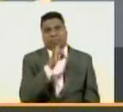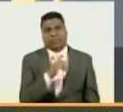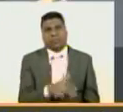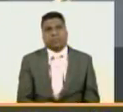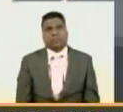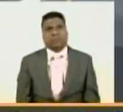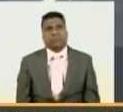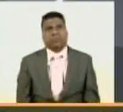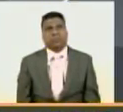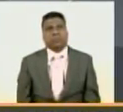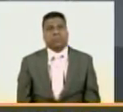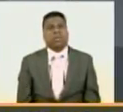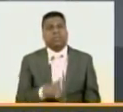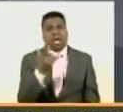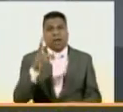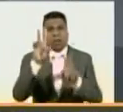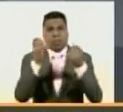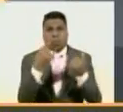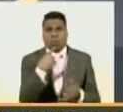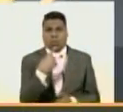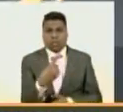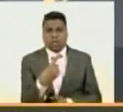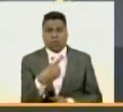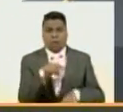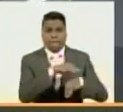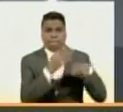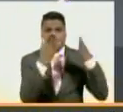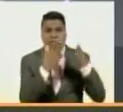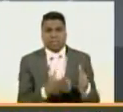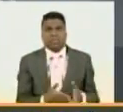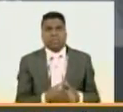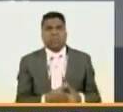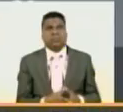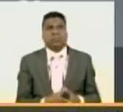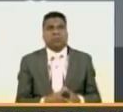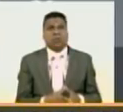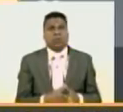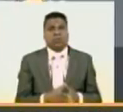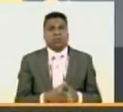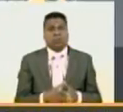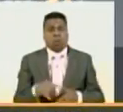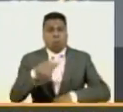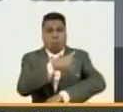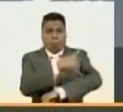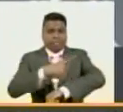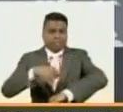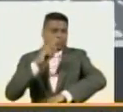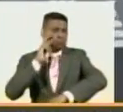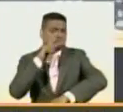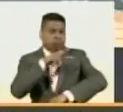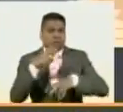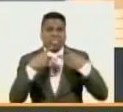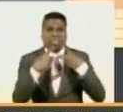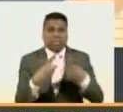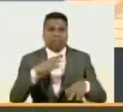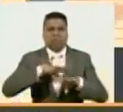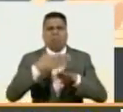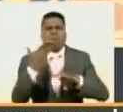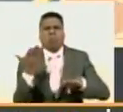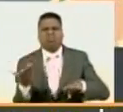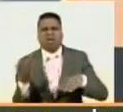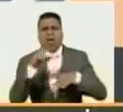lo dio a conocer el ministro Reverol, pero ya la autopsia revela pues que no fue de